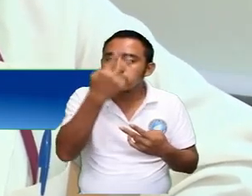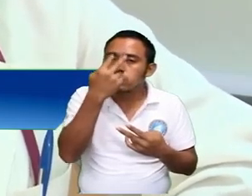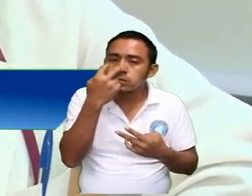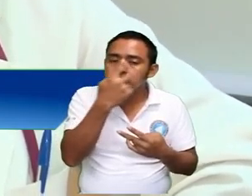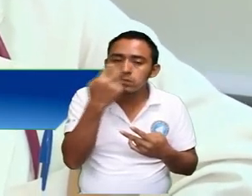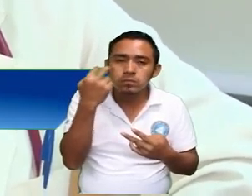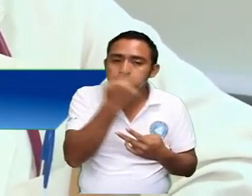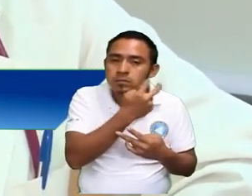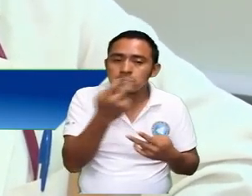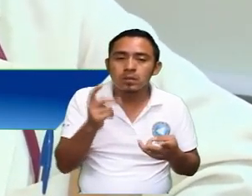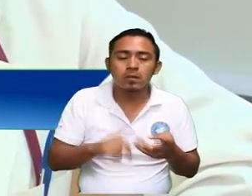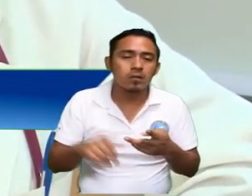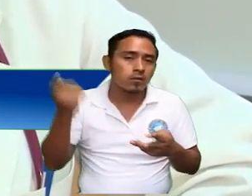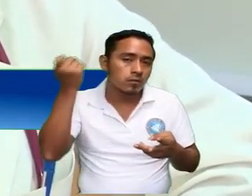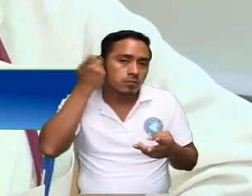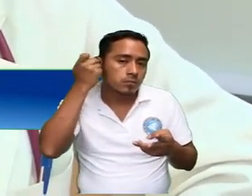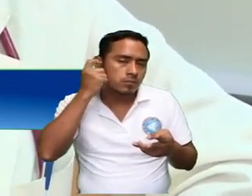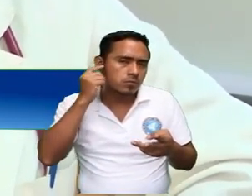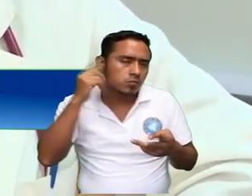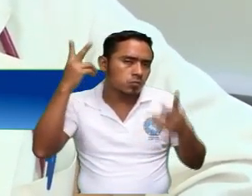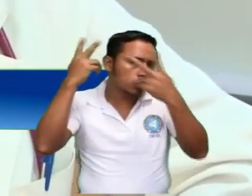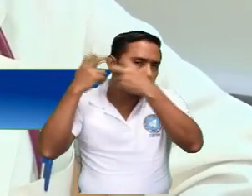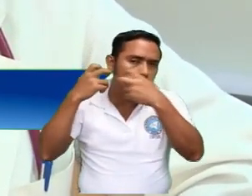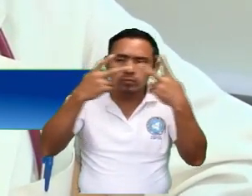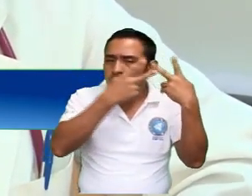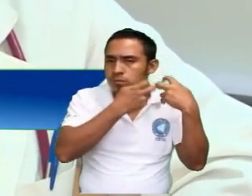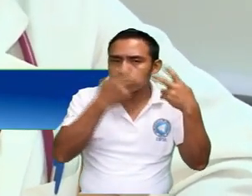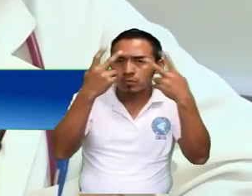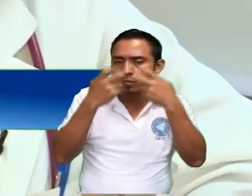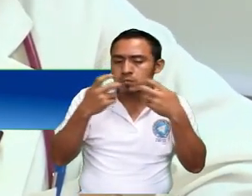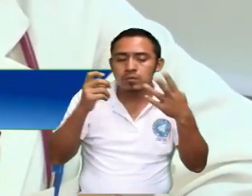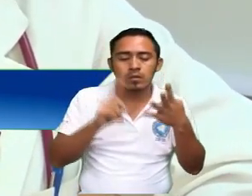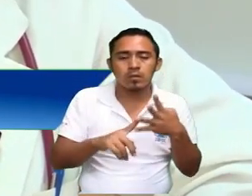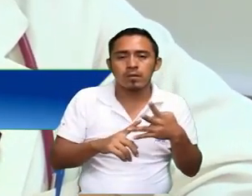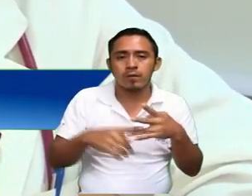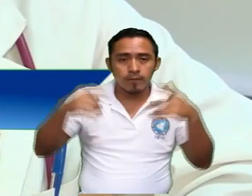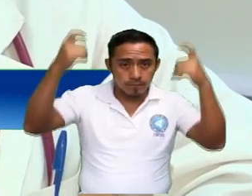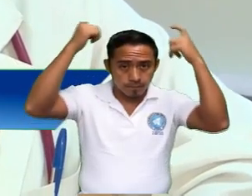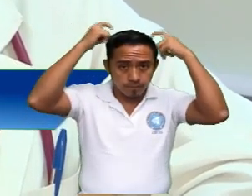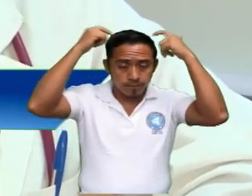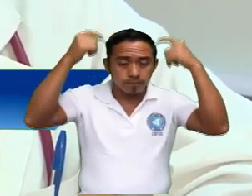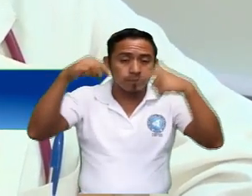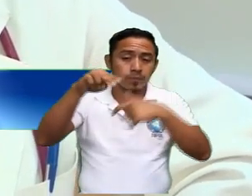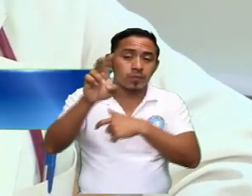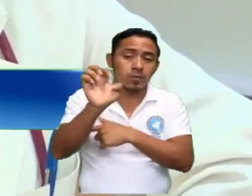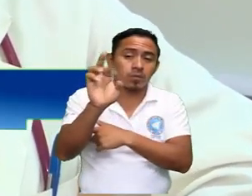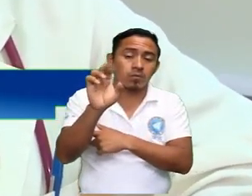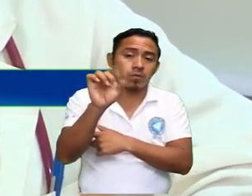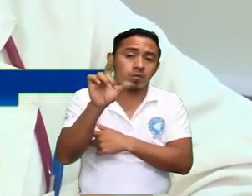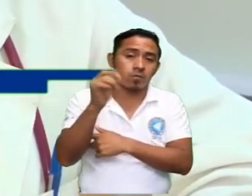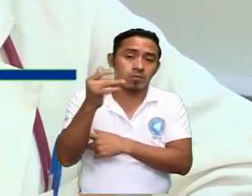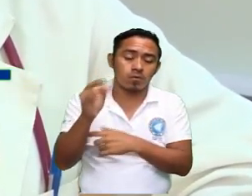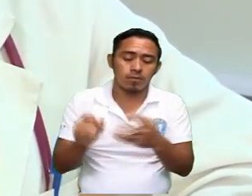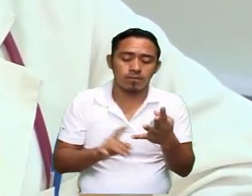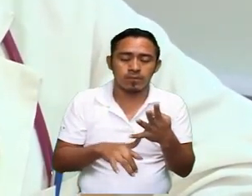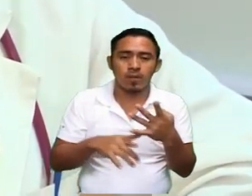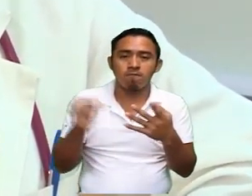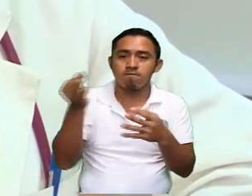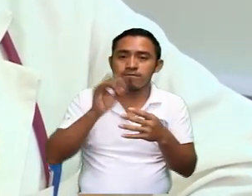hacemos valoración auditiva, le hacemos valoración en su sistema neurológico, le hacemos valoración en su sistema